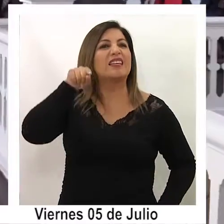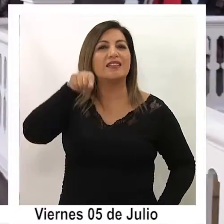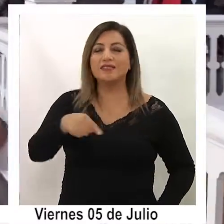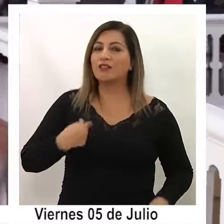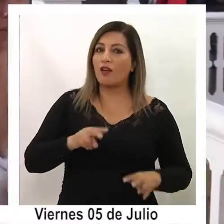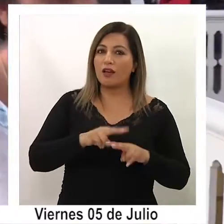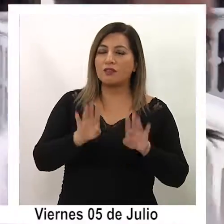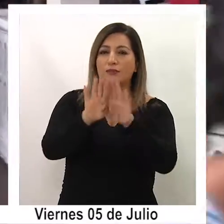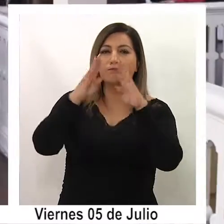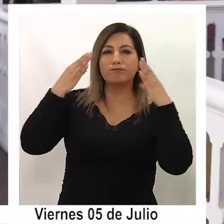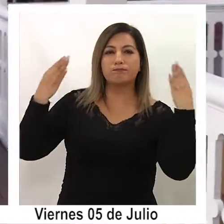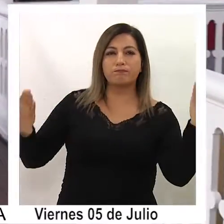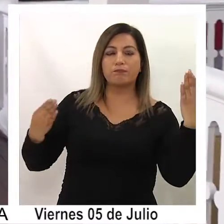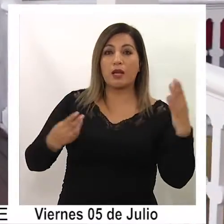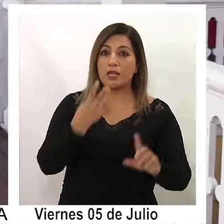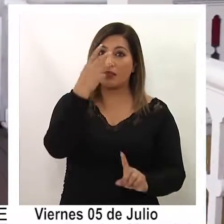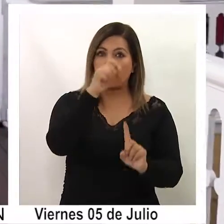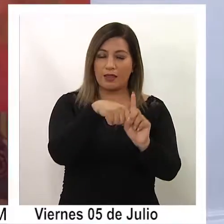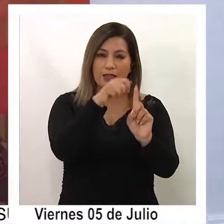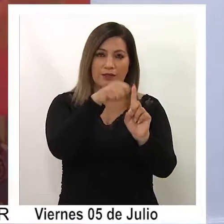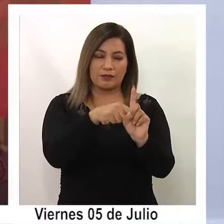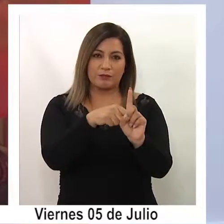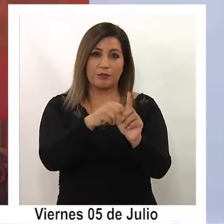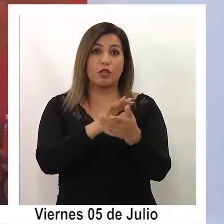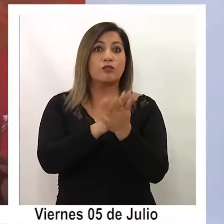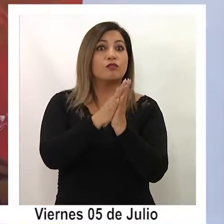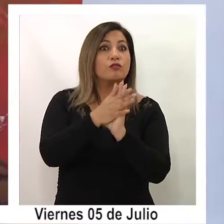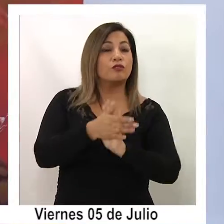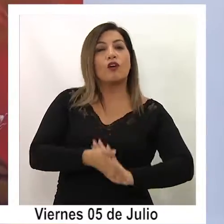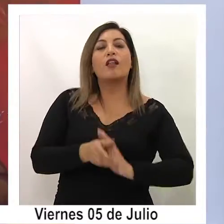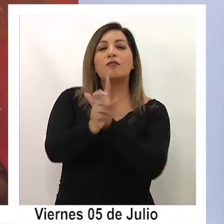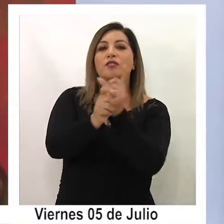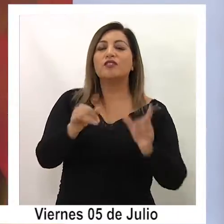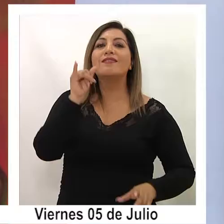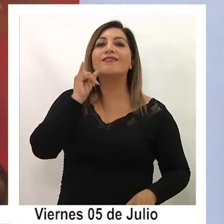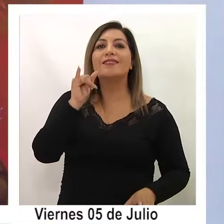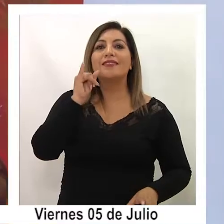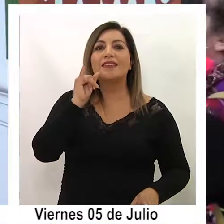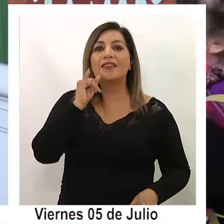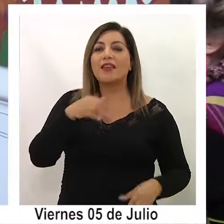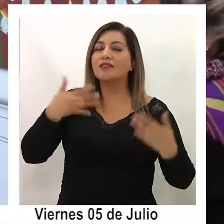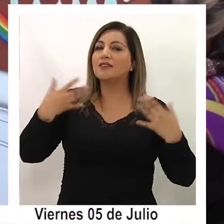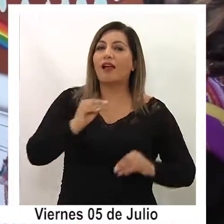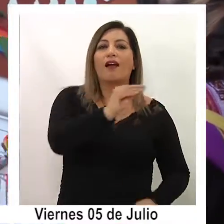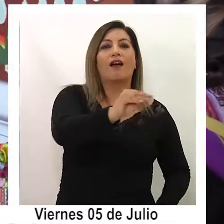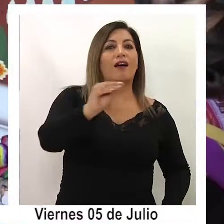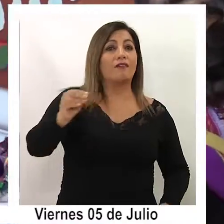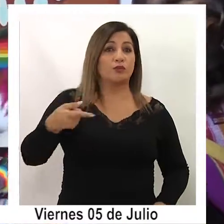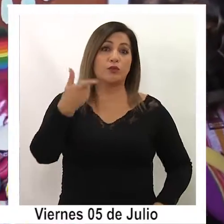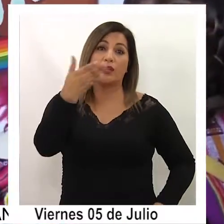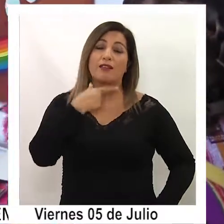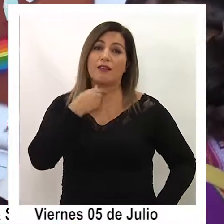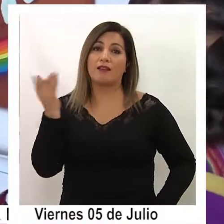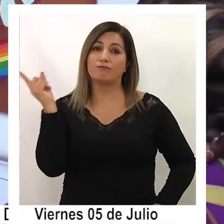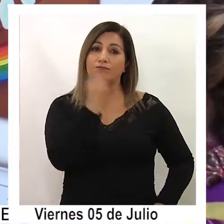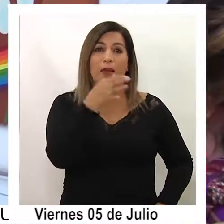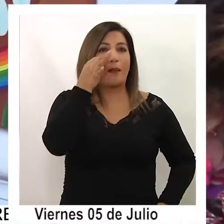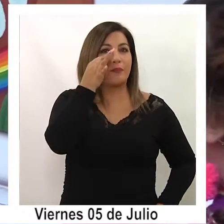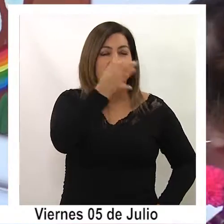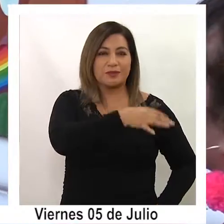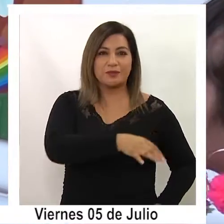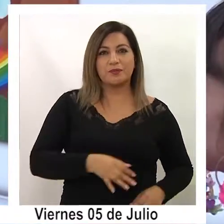Chatbarka, estará abierta durante 3 meses y todos los iquiqueños están convocados a visitarla.